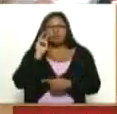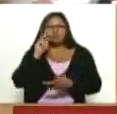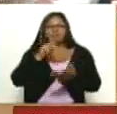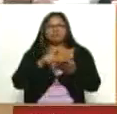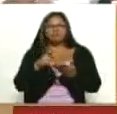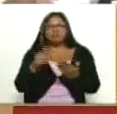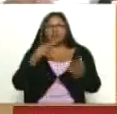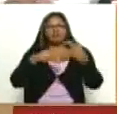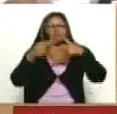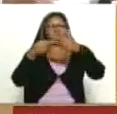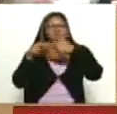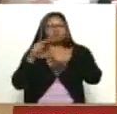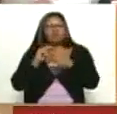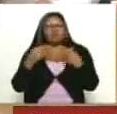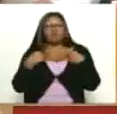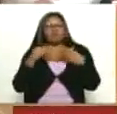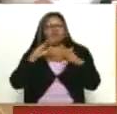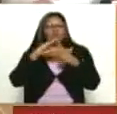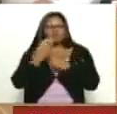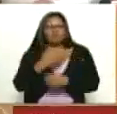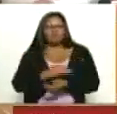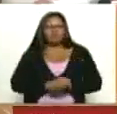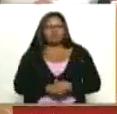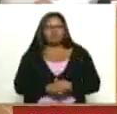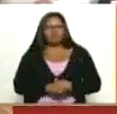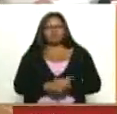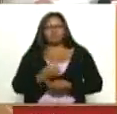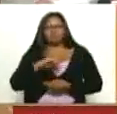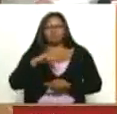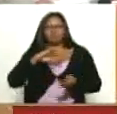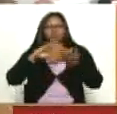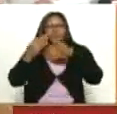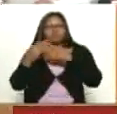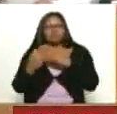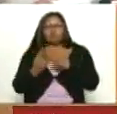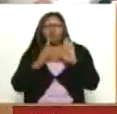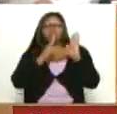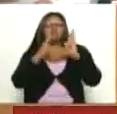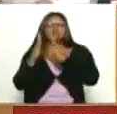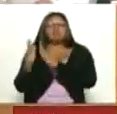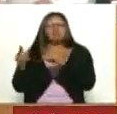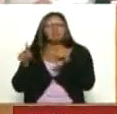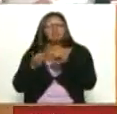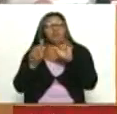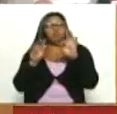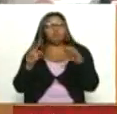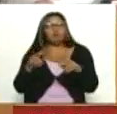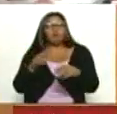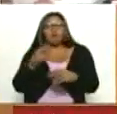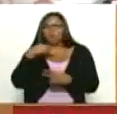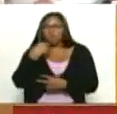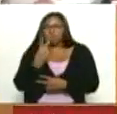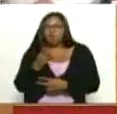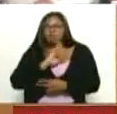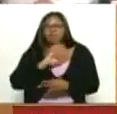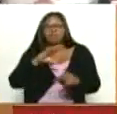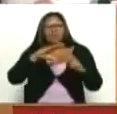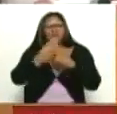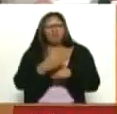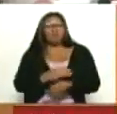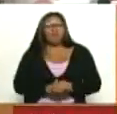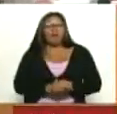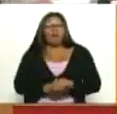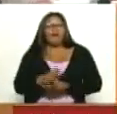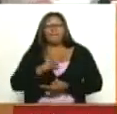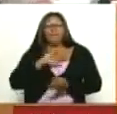la construcción de su vida cultural. Entonces, las comunidades organizadas a través de sus voceros y voceras en cultura, de sus propios cultores